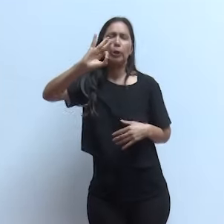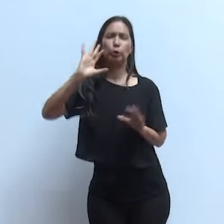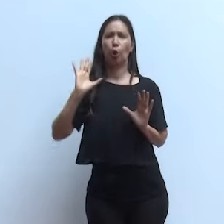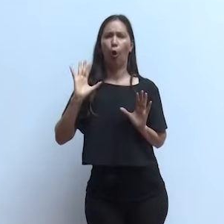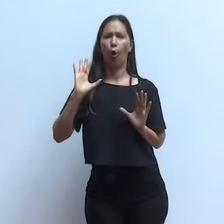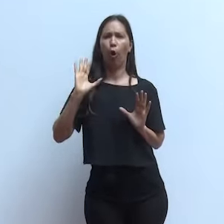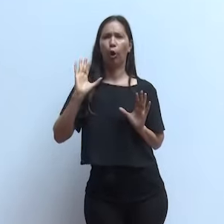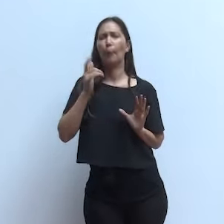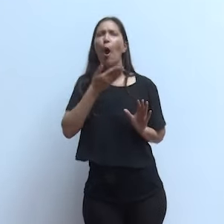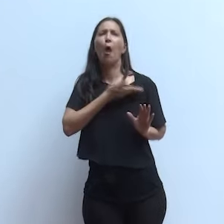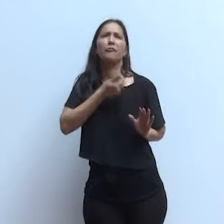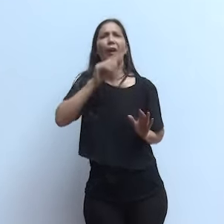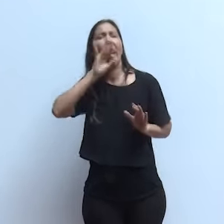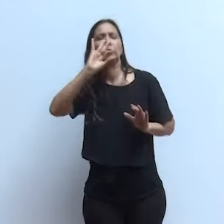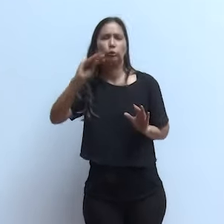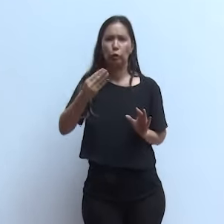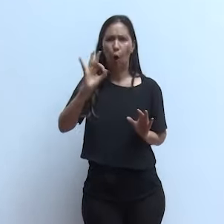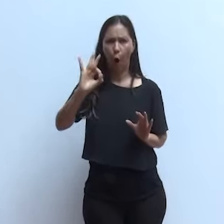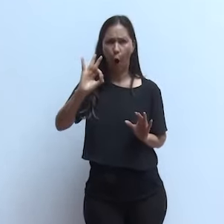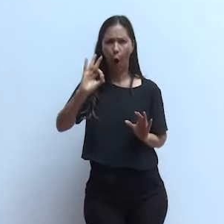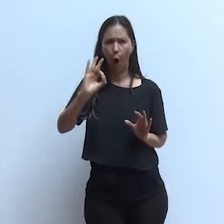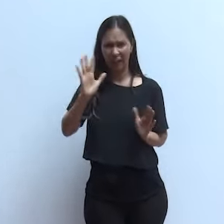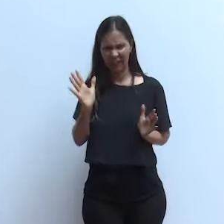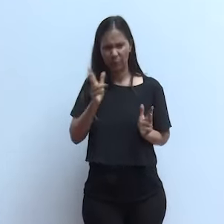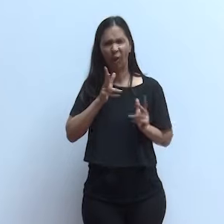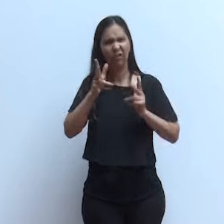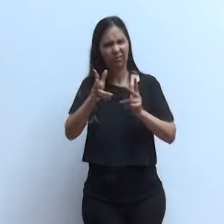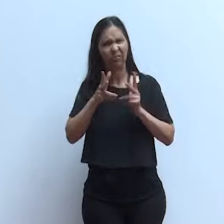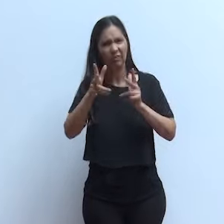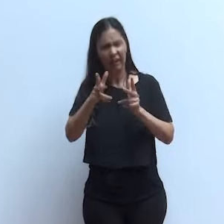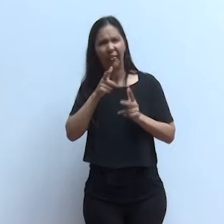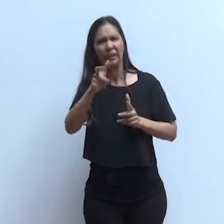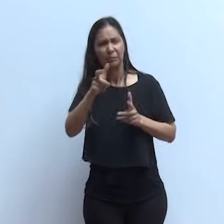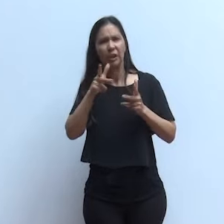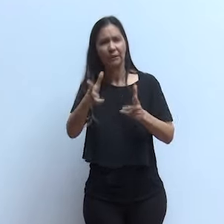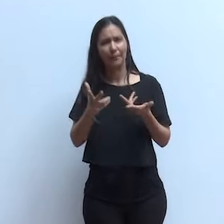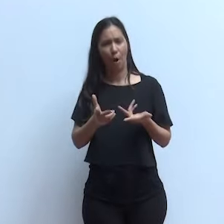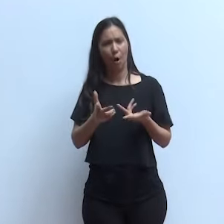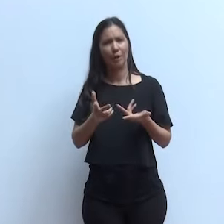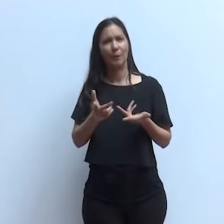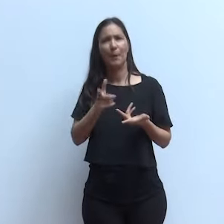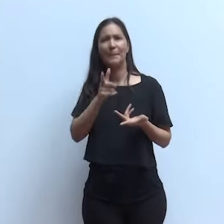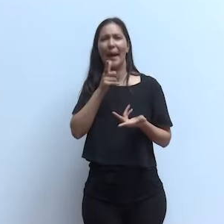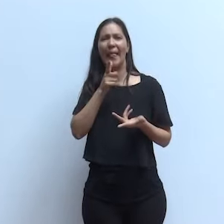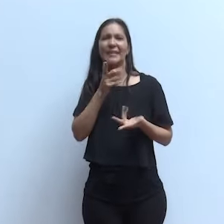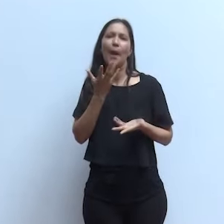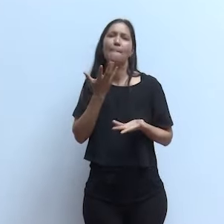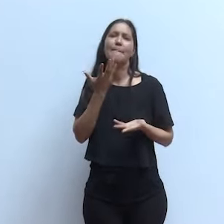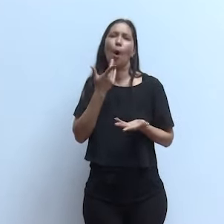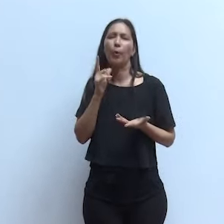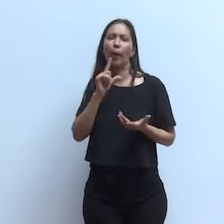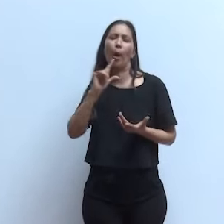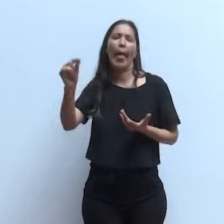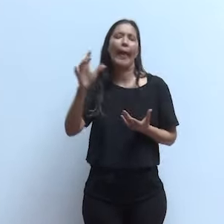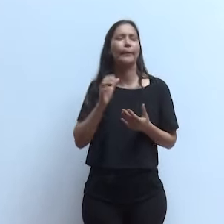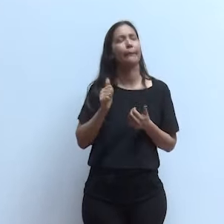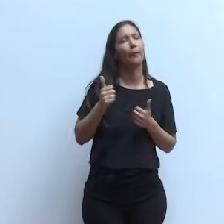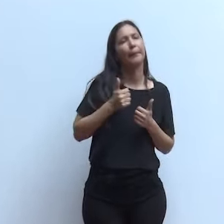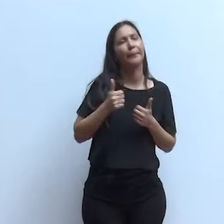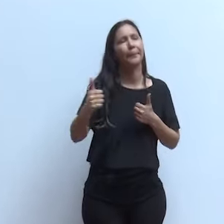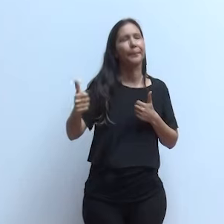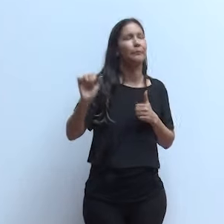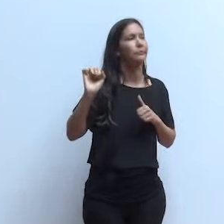facho o es una manera de decir no tengo ganas de mirar de cerca que es un poco lo que vos hacés en realidad vos mira quer mira de cerca ent